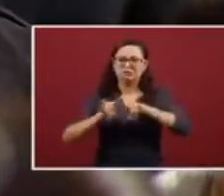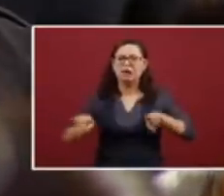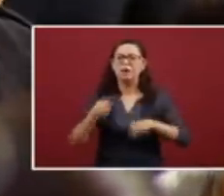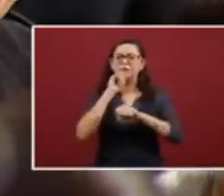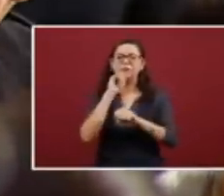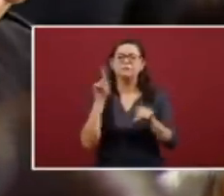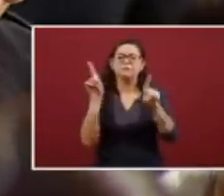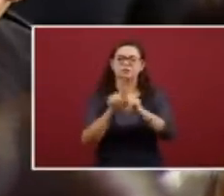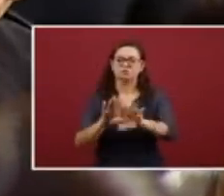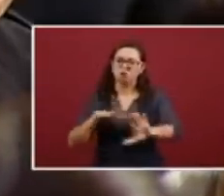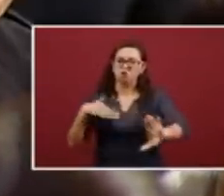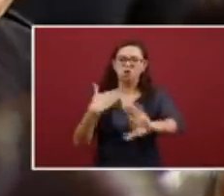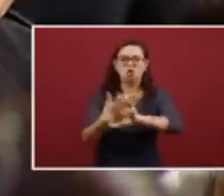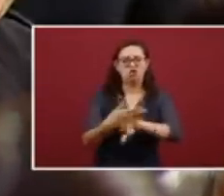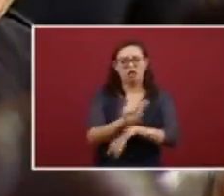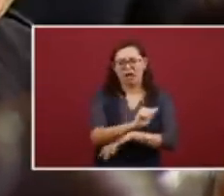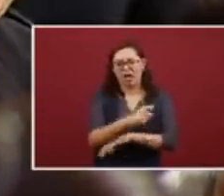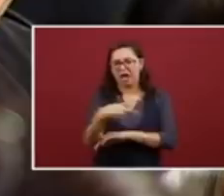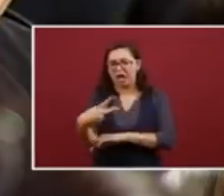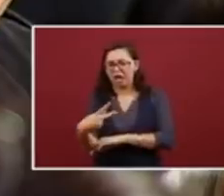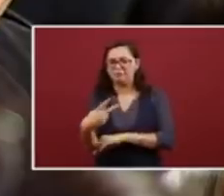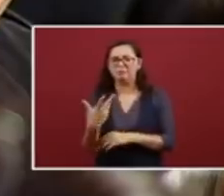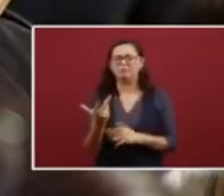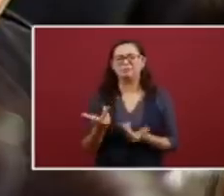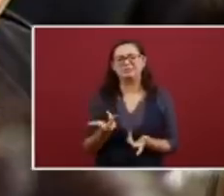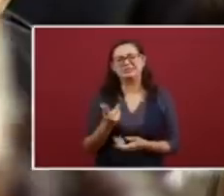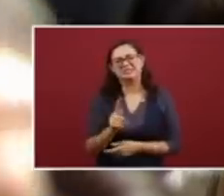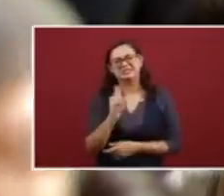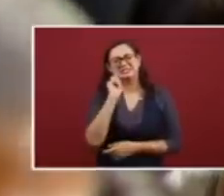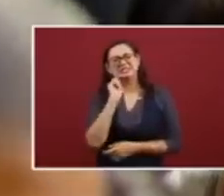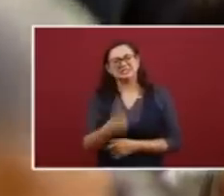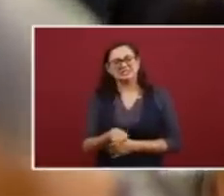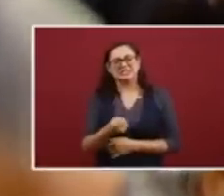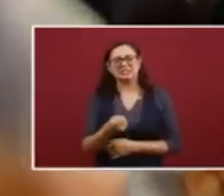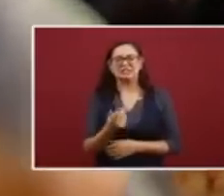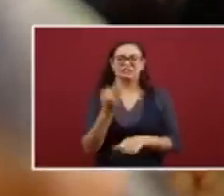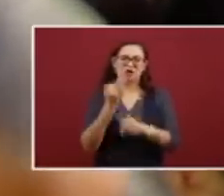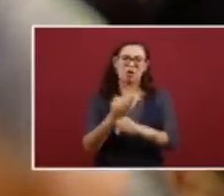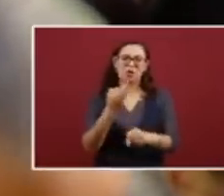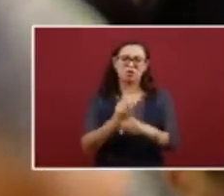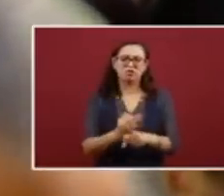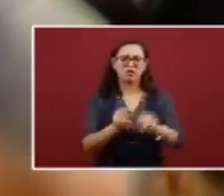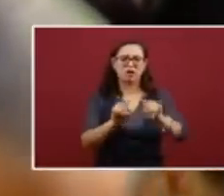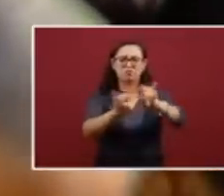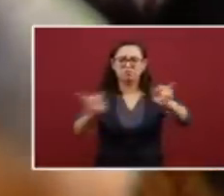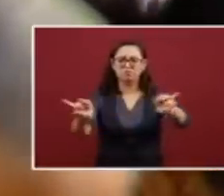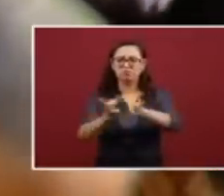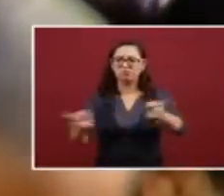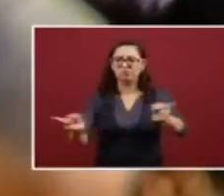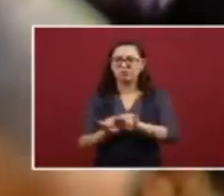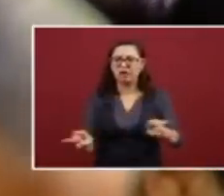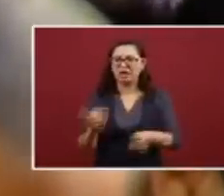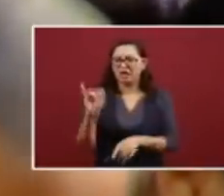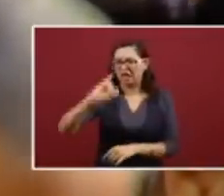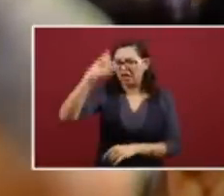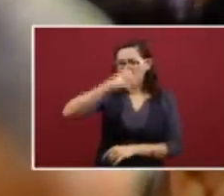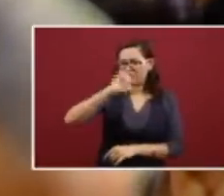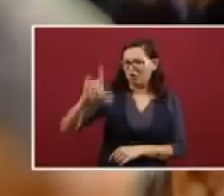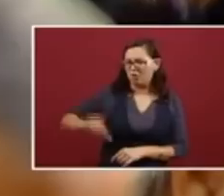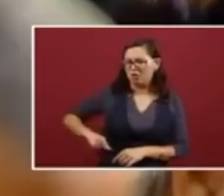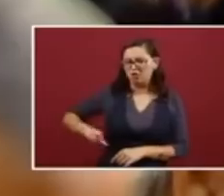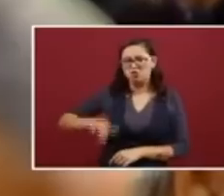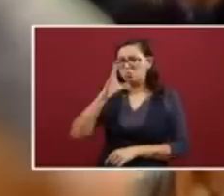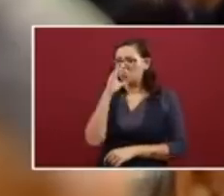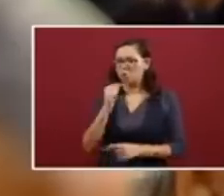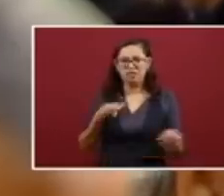contra de las aplicaciones es decir este este paro no es porque a la jefa de gobierno se le salió de las manos y